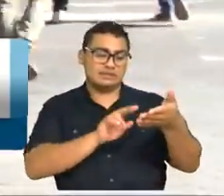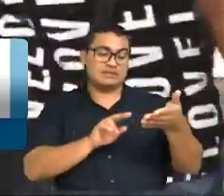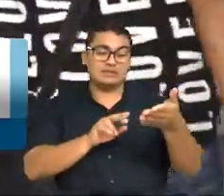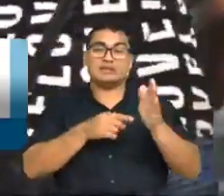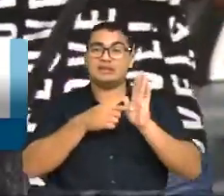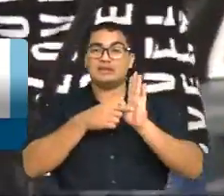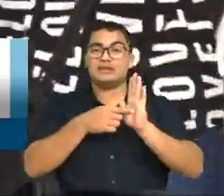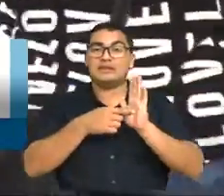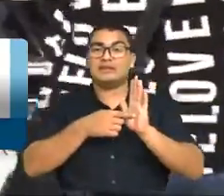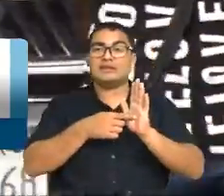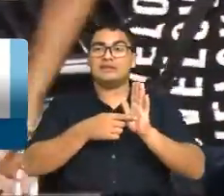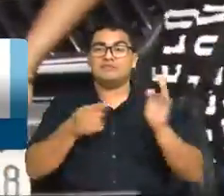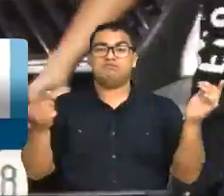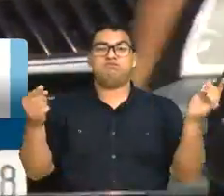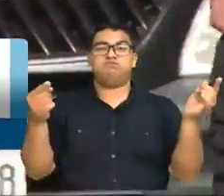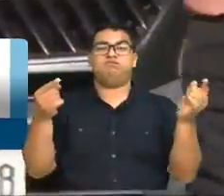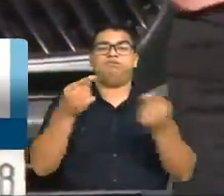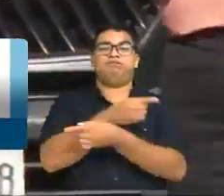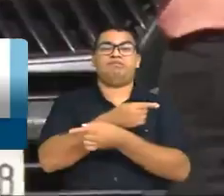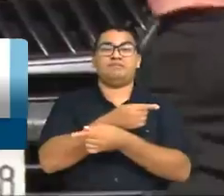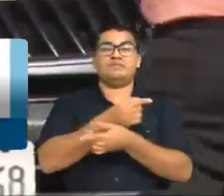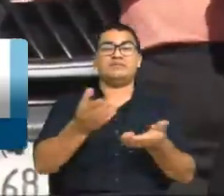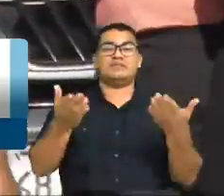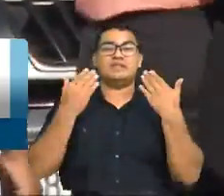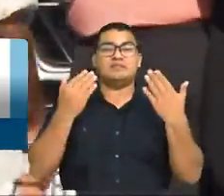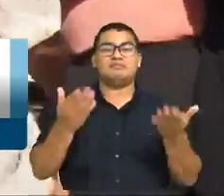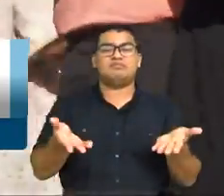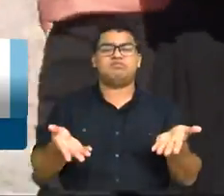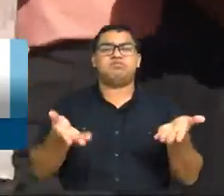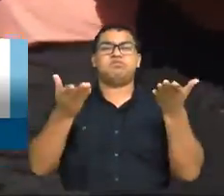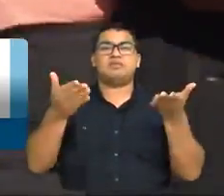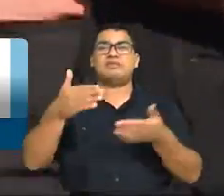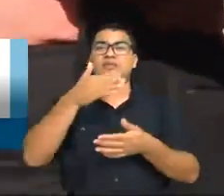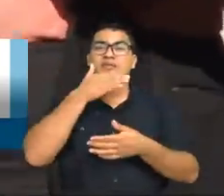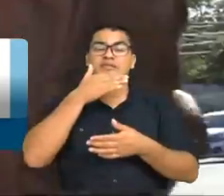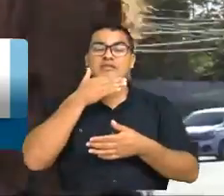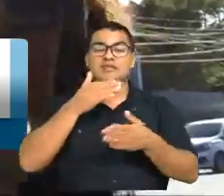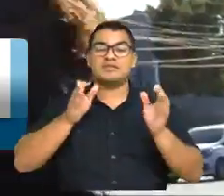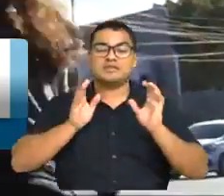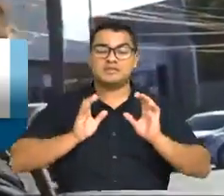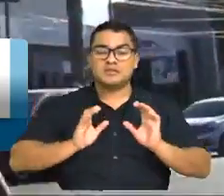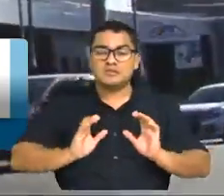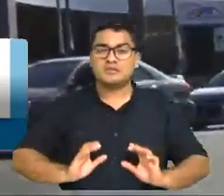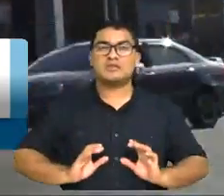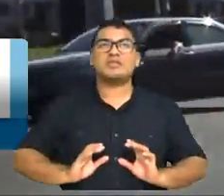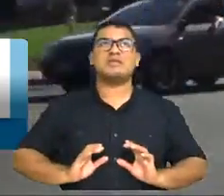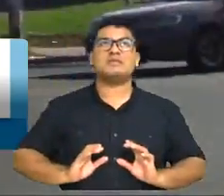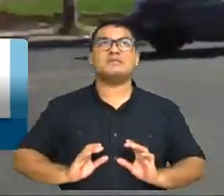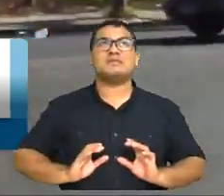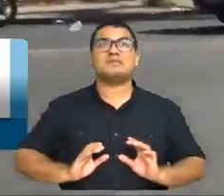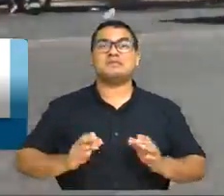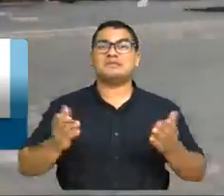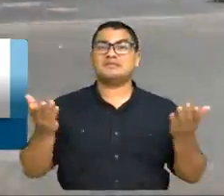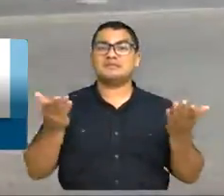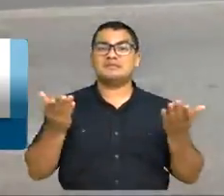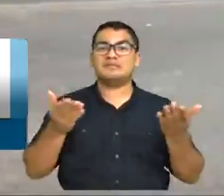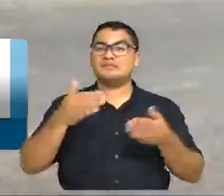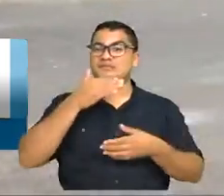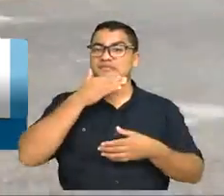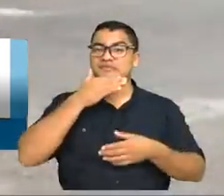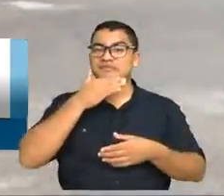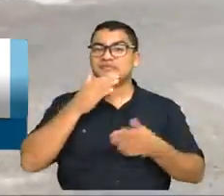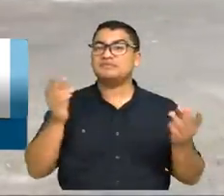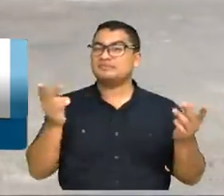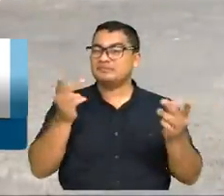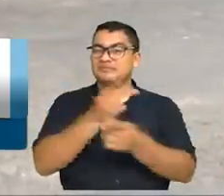da el golpe de calor, esto daña varios de nuestros órganos, nuestro organismo se daña.